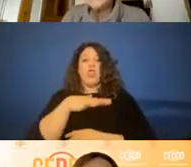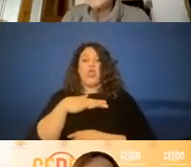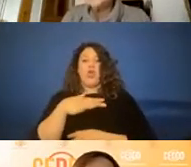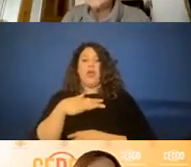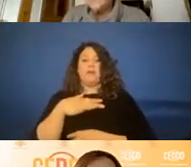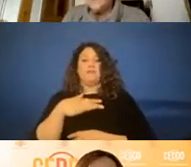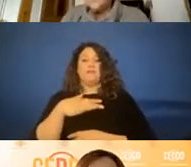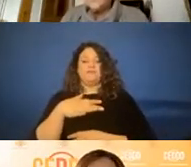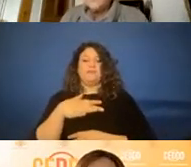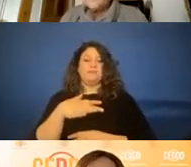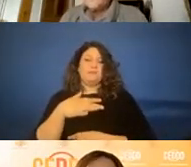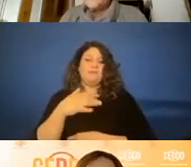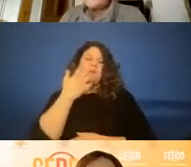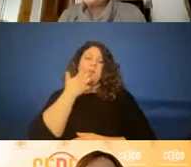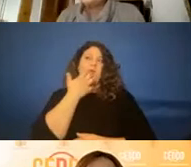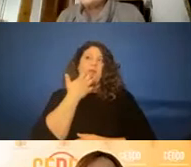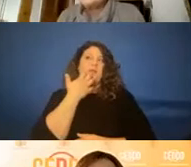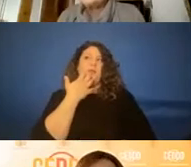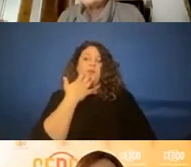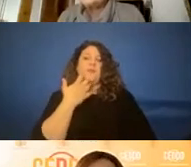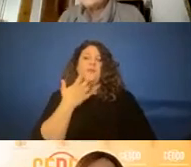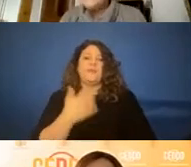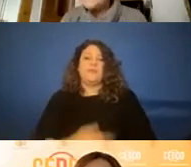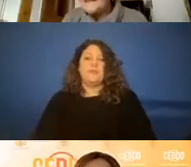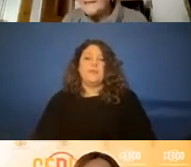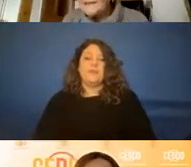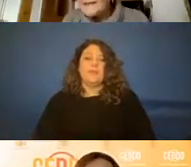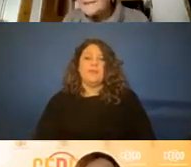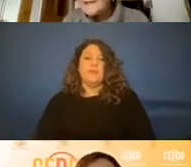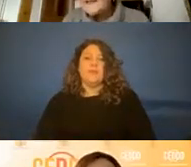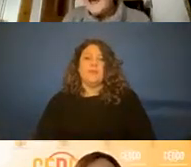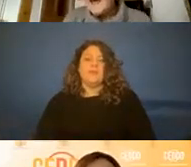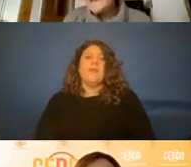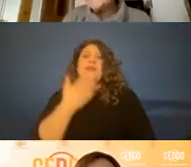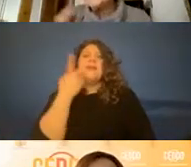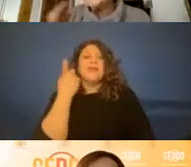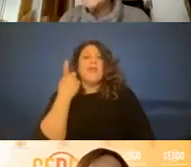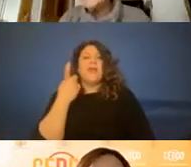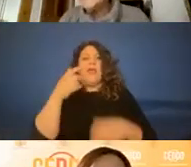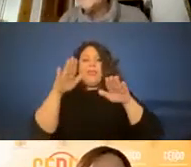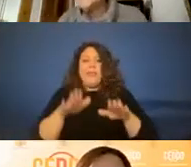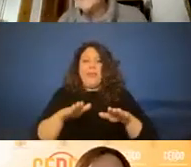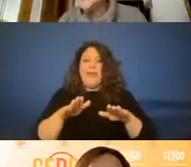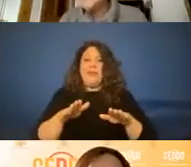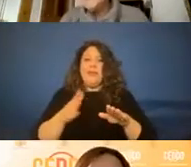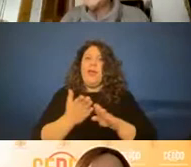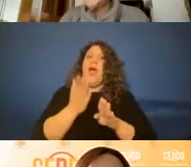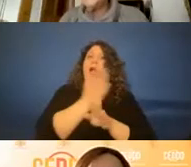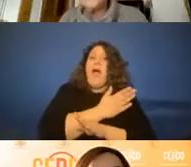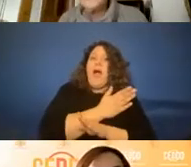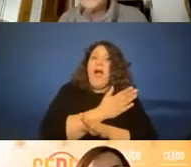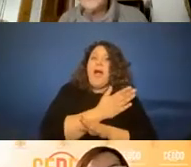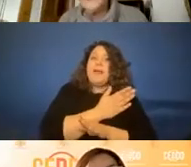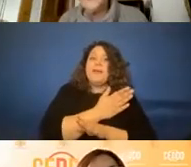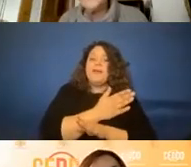necesitan necesitan detenerse antes de pasar a la